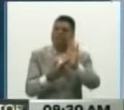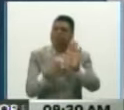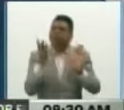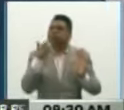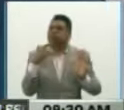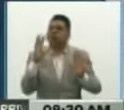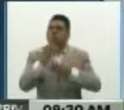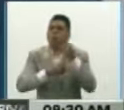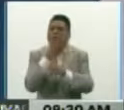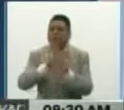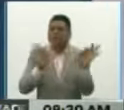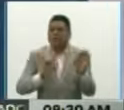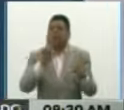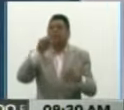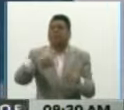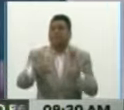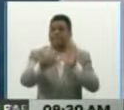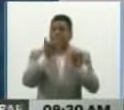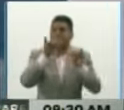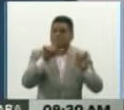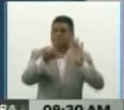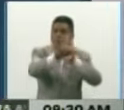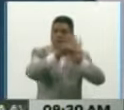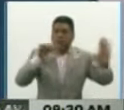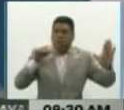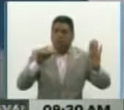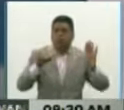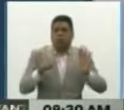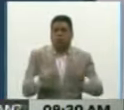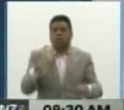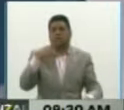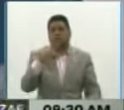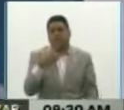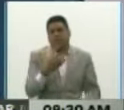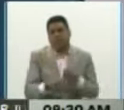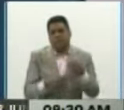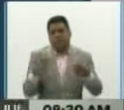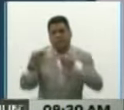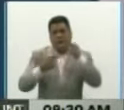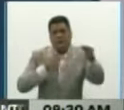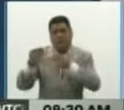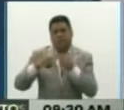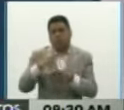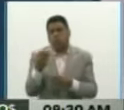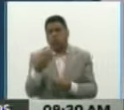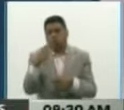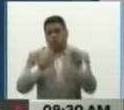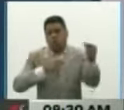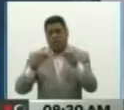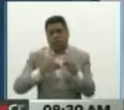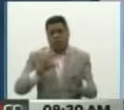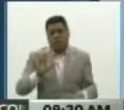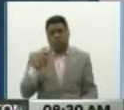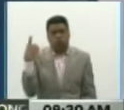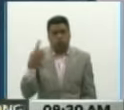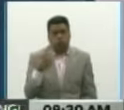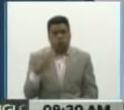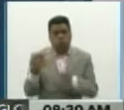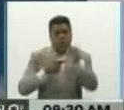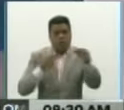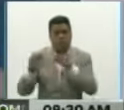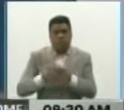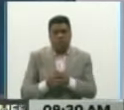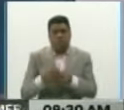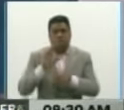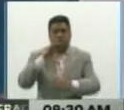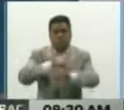también el mismo artículo de ley establece lo que pasó en San Joaquín con este gerente y con varios gerentes, porque no solamente en San Joaquín se llevaron